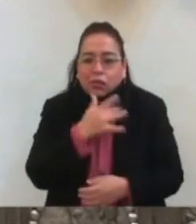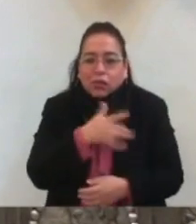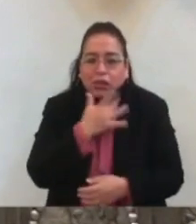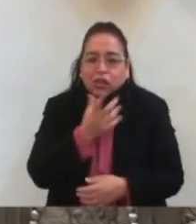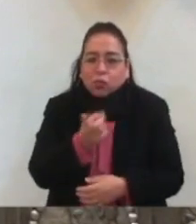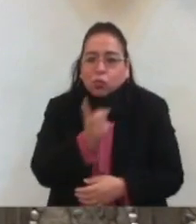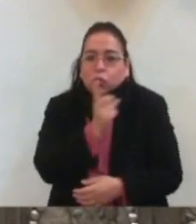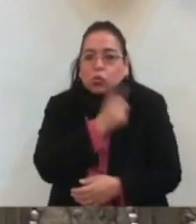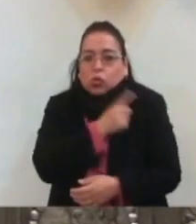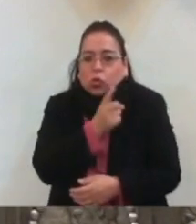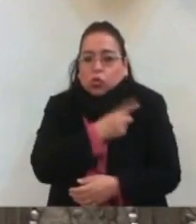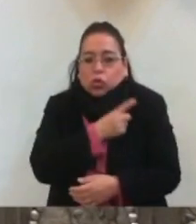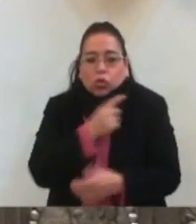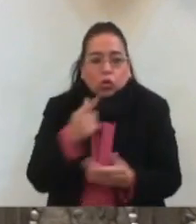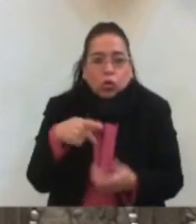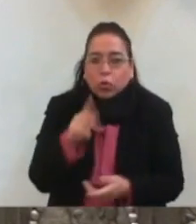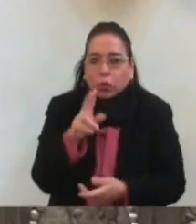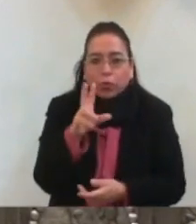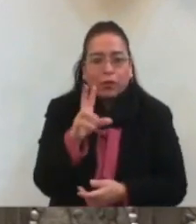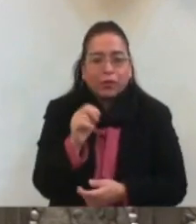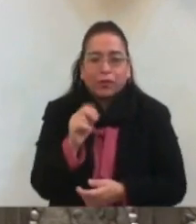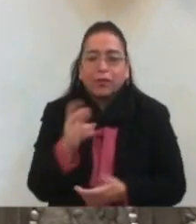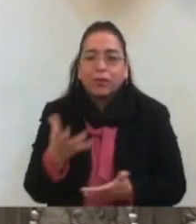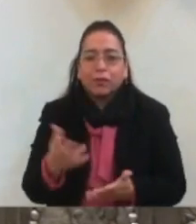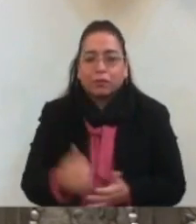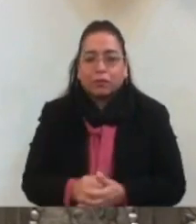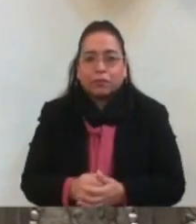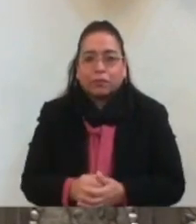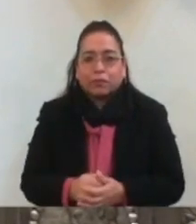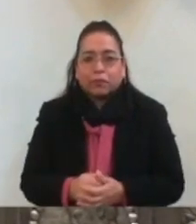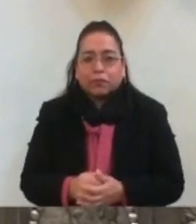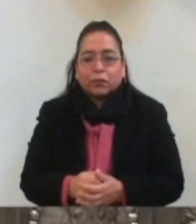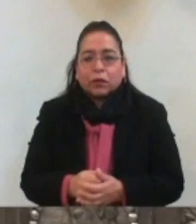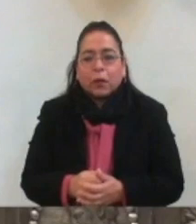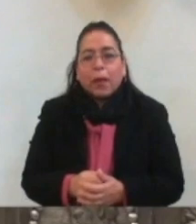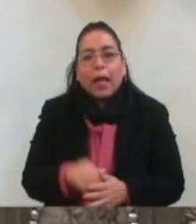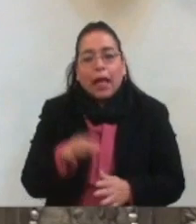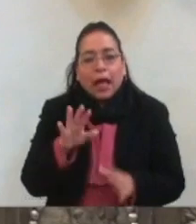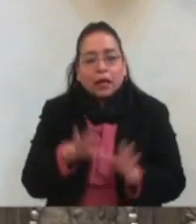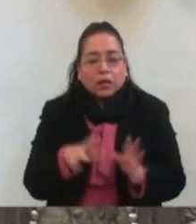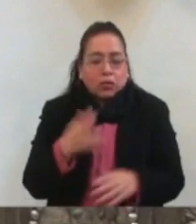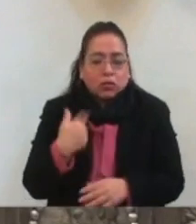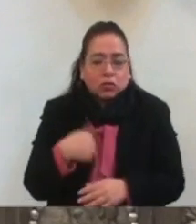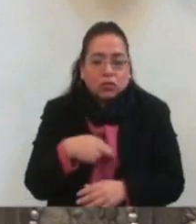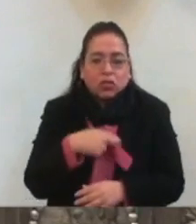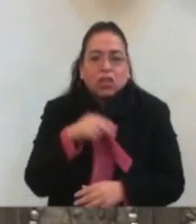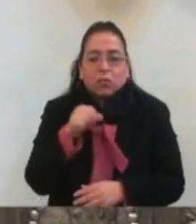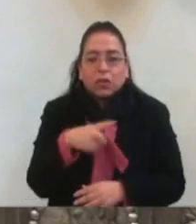decimos en la salve en un valle de lágrimas